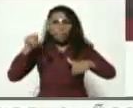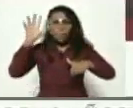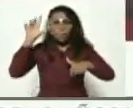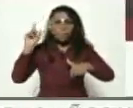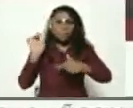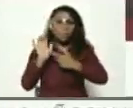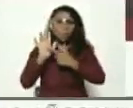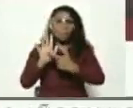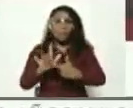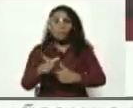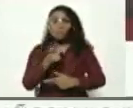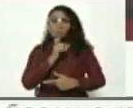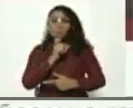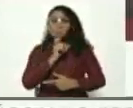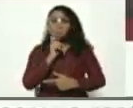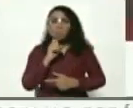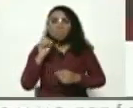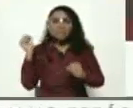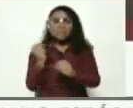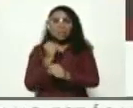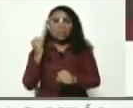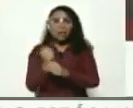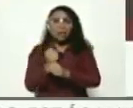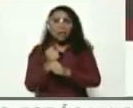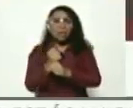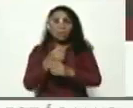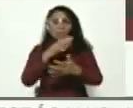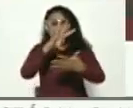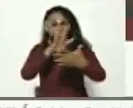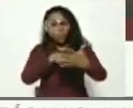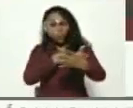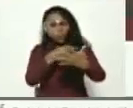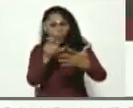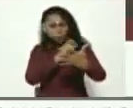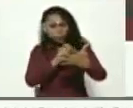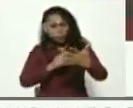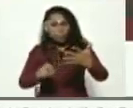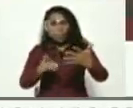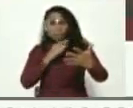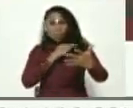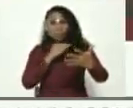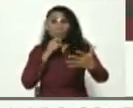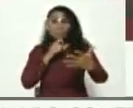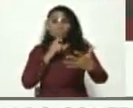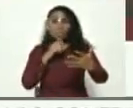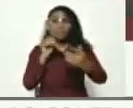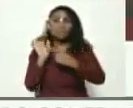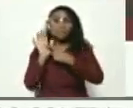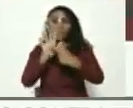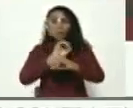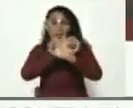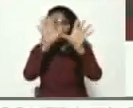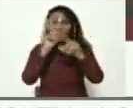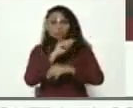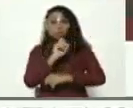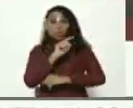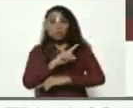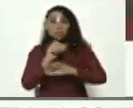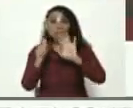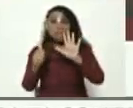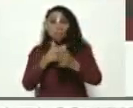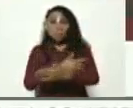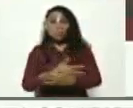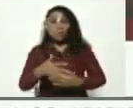las dificultades de elaborar un censo exacto. Esas dificultades van revelando quiénes son esos 16 millones de